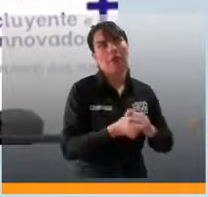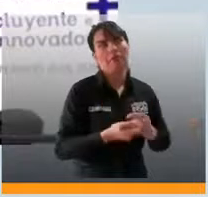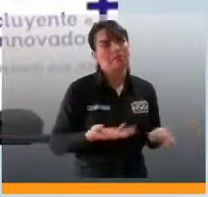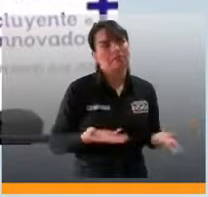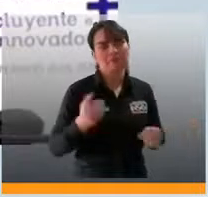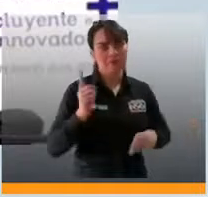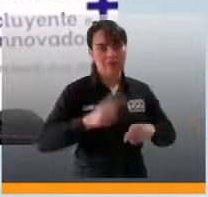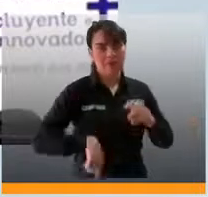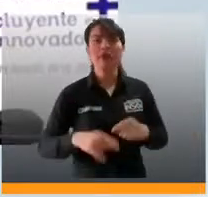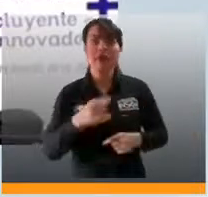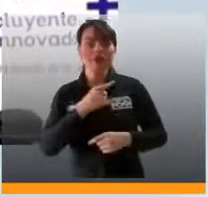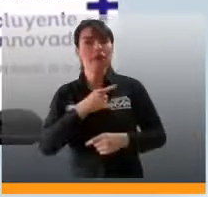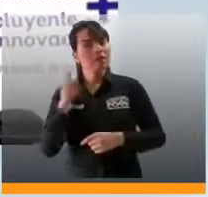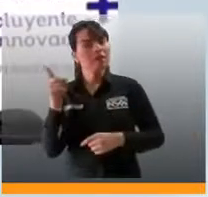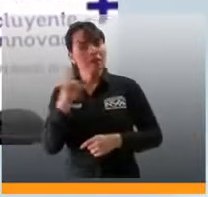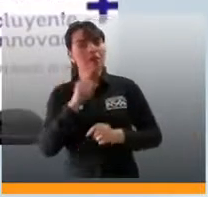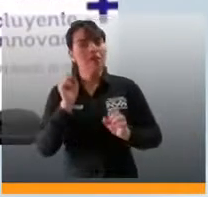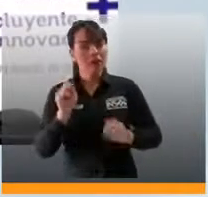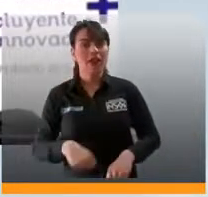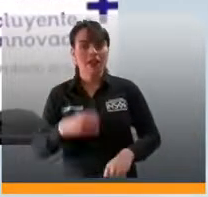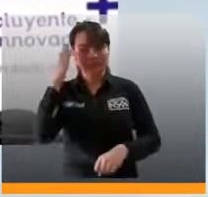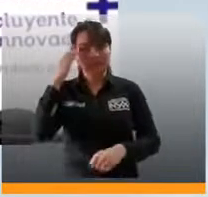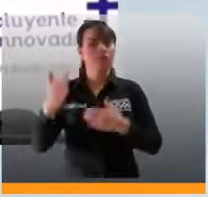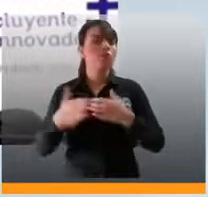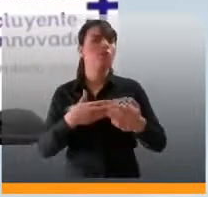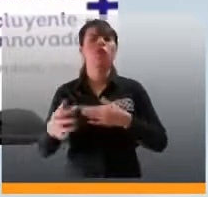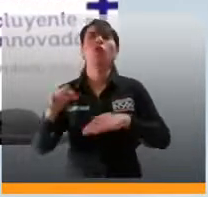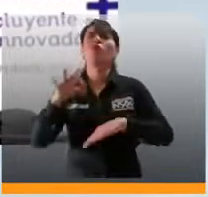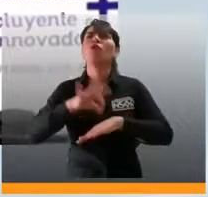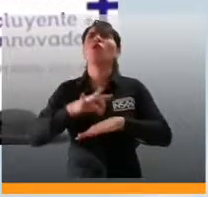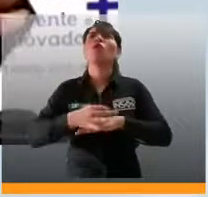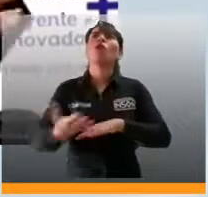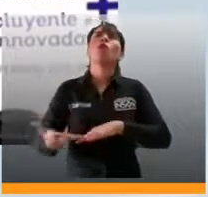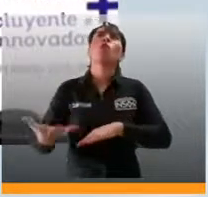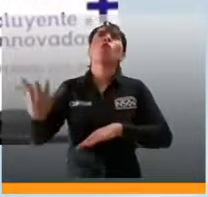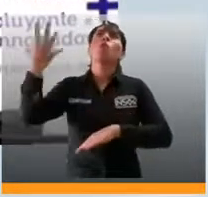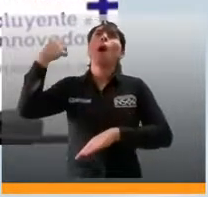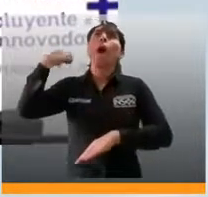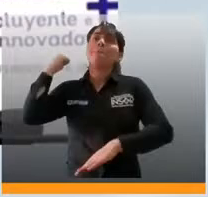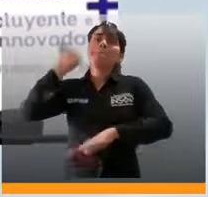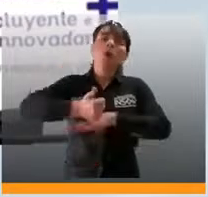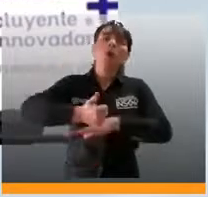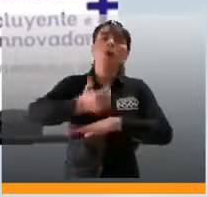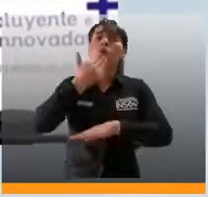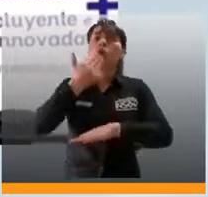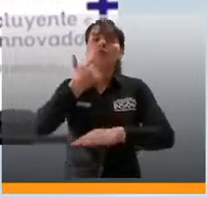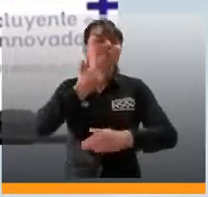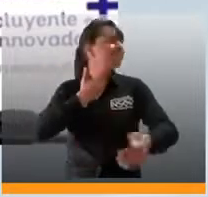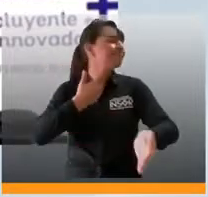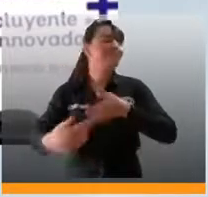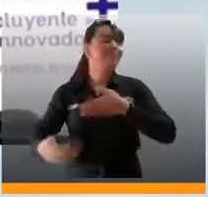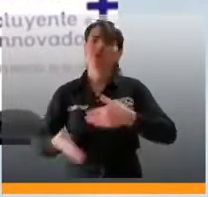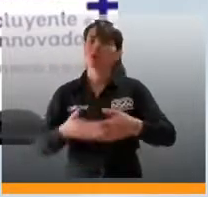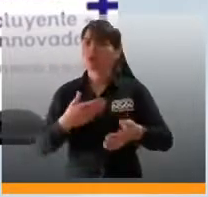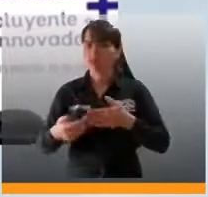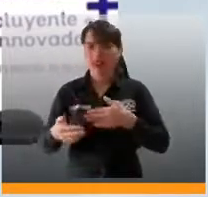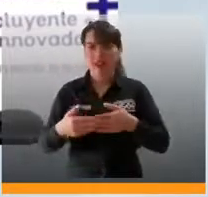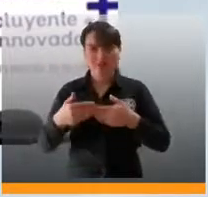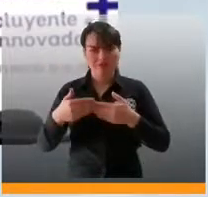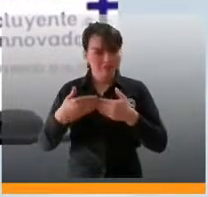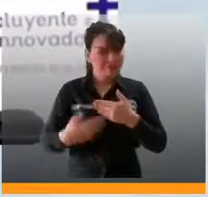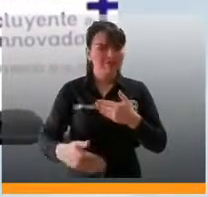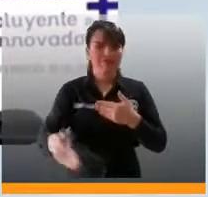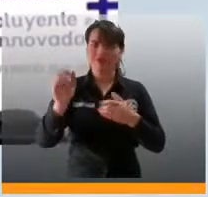qué época nos hayan fundado, todas creemos que tenemos 1000 años, la tradición nos pesa enormemente, y yo creo que este tema de la